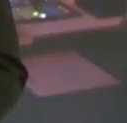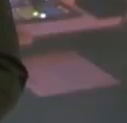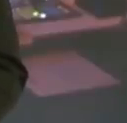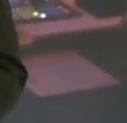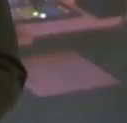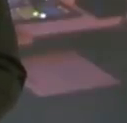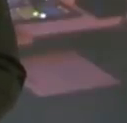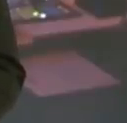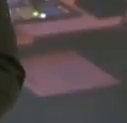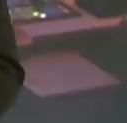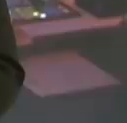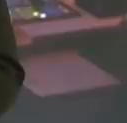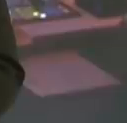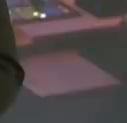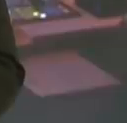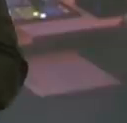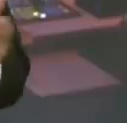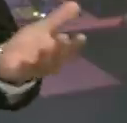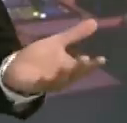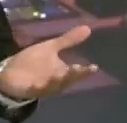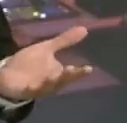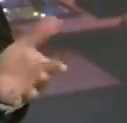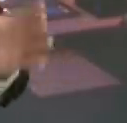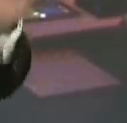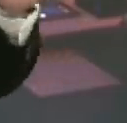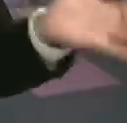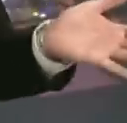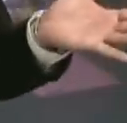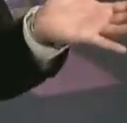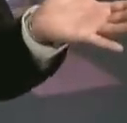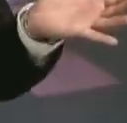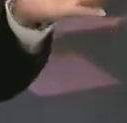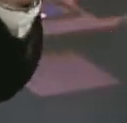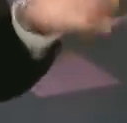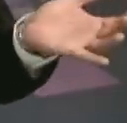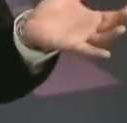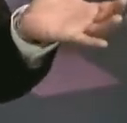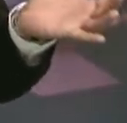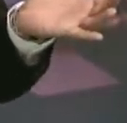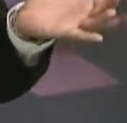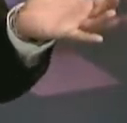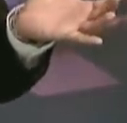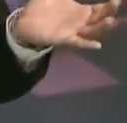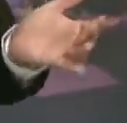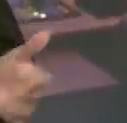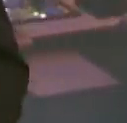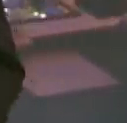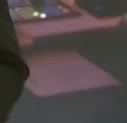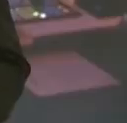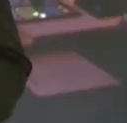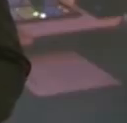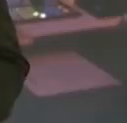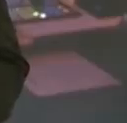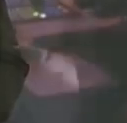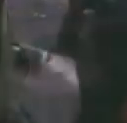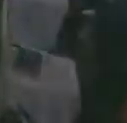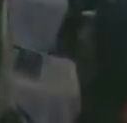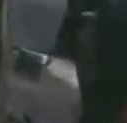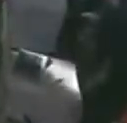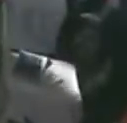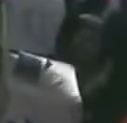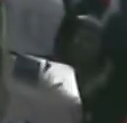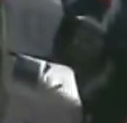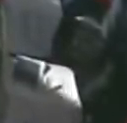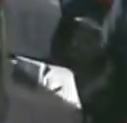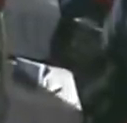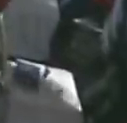ha comenzado lo que es el 5º Congreso Extraordinario del PSUV, también los eventos que se han realizado en el Cuartel de la Montaña, en Fuerte Tiuna,